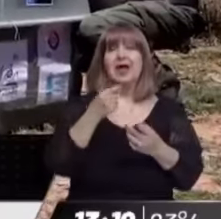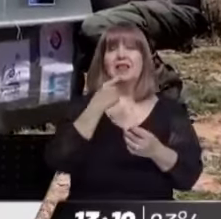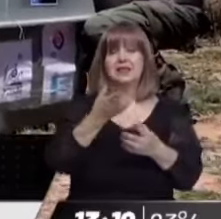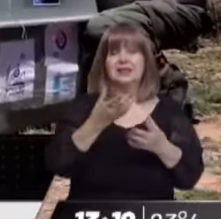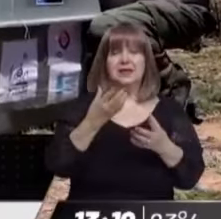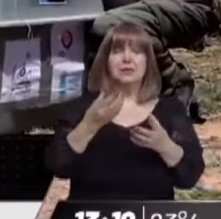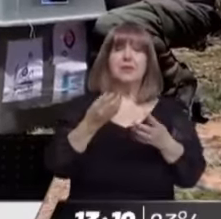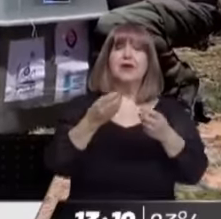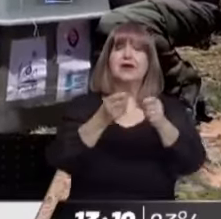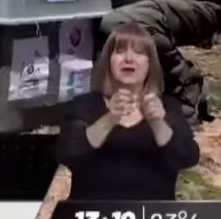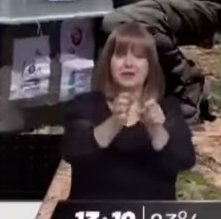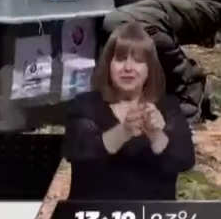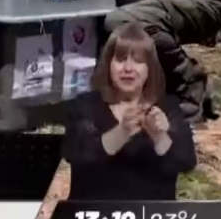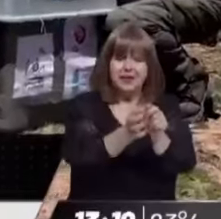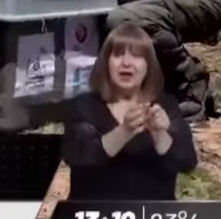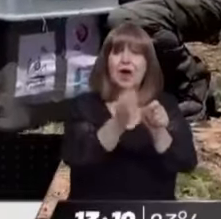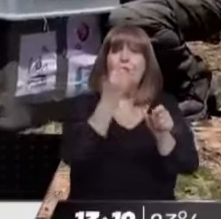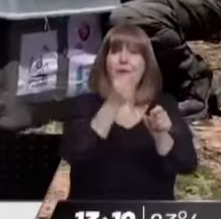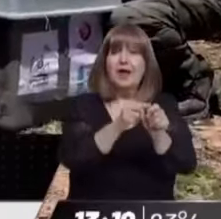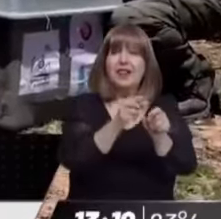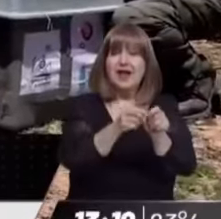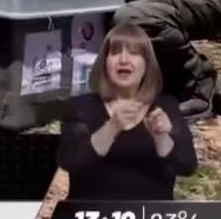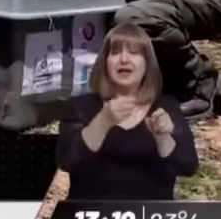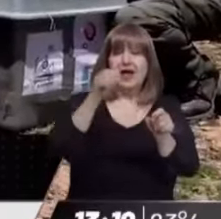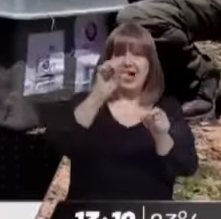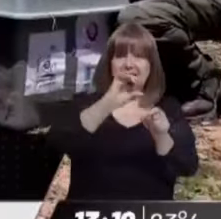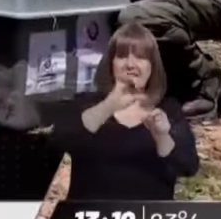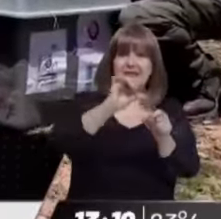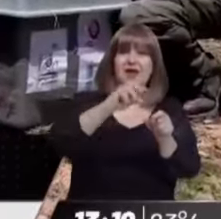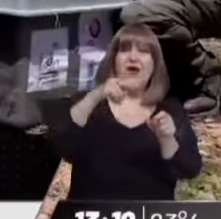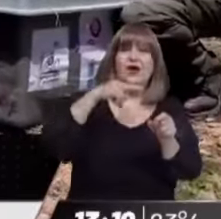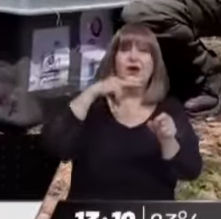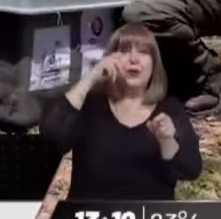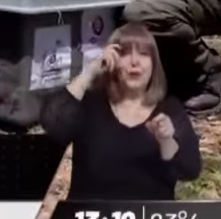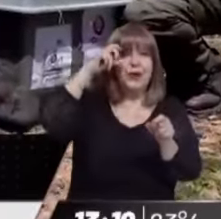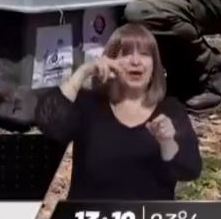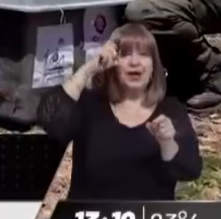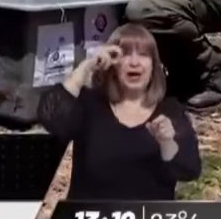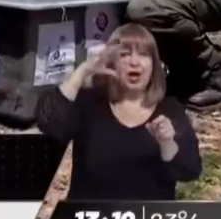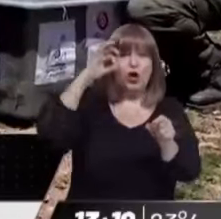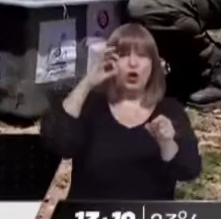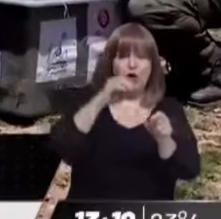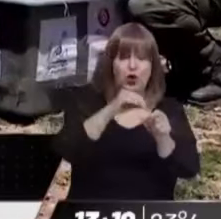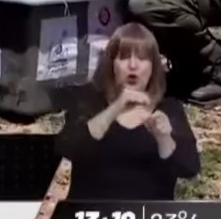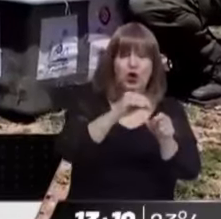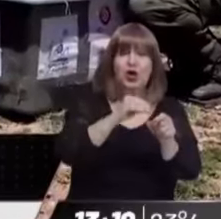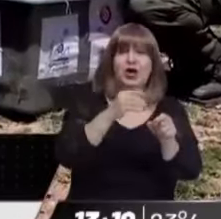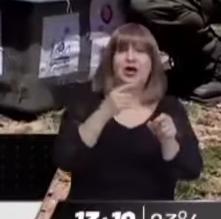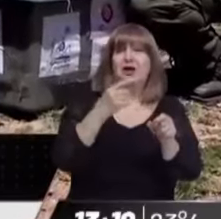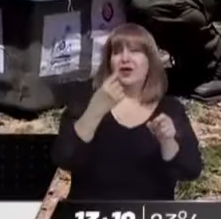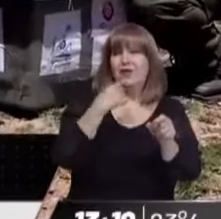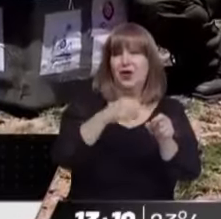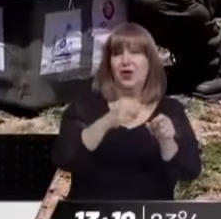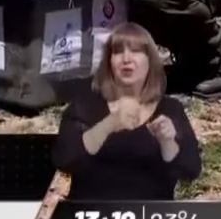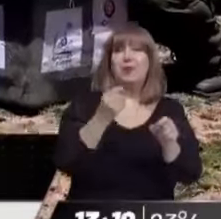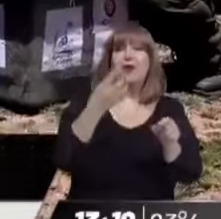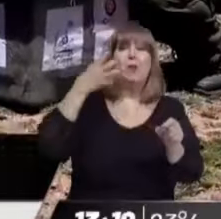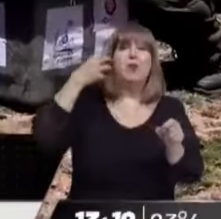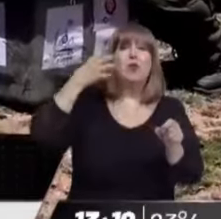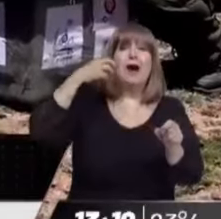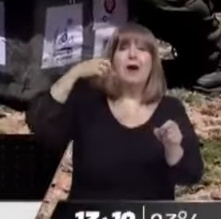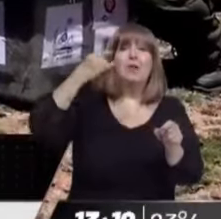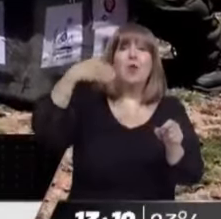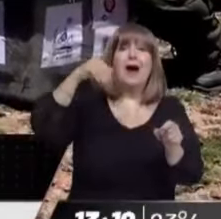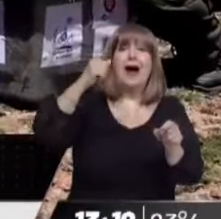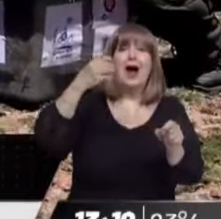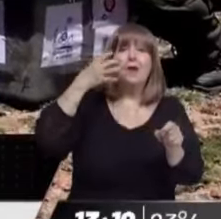puede hacer para esto? Hay los guardaparques insisten mucho, hablan mucho, pero algunos puesteros lo siguen usando. Sí, nosotros bueno necesitamos que se apruebe